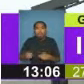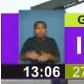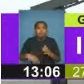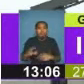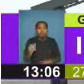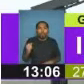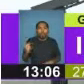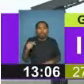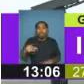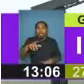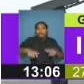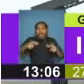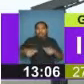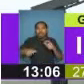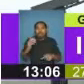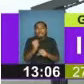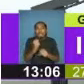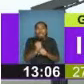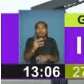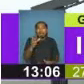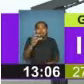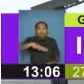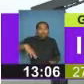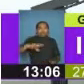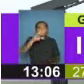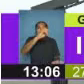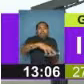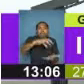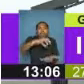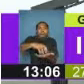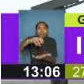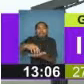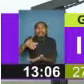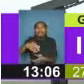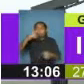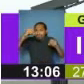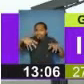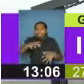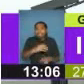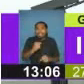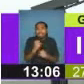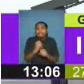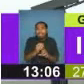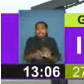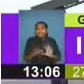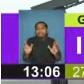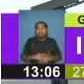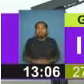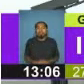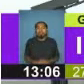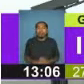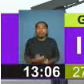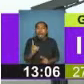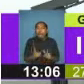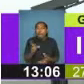producir y para que se instalen empresas hay empresas que ya van a empezar a perforar en jama y que van a